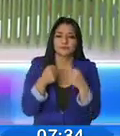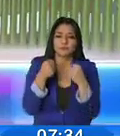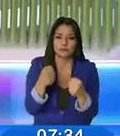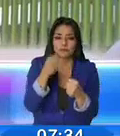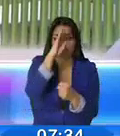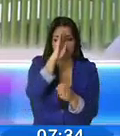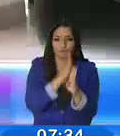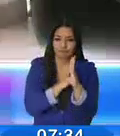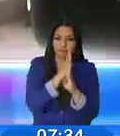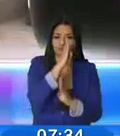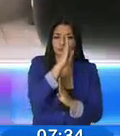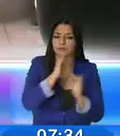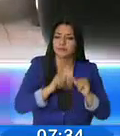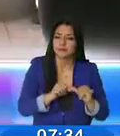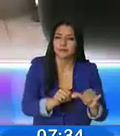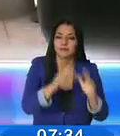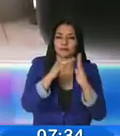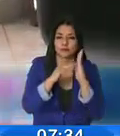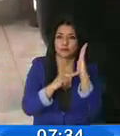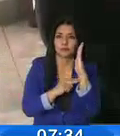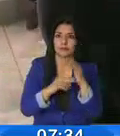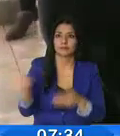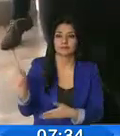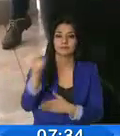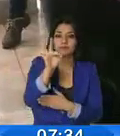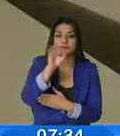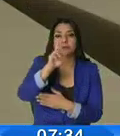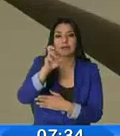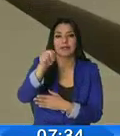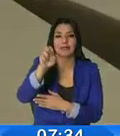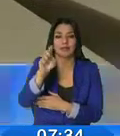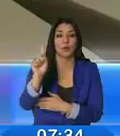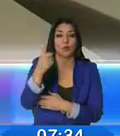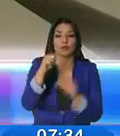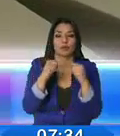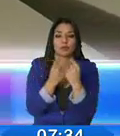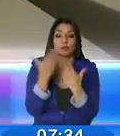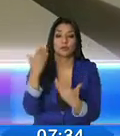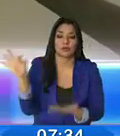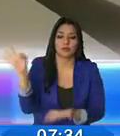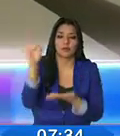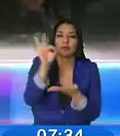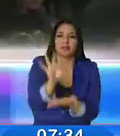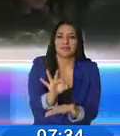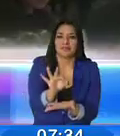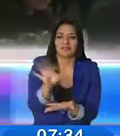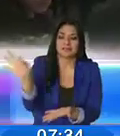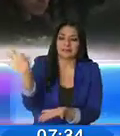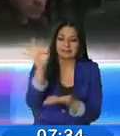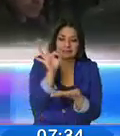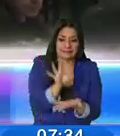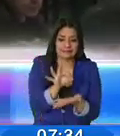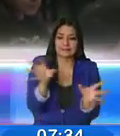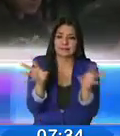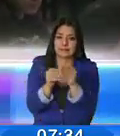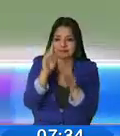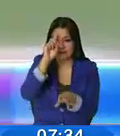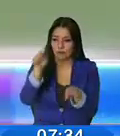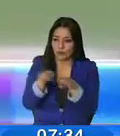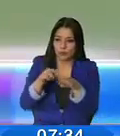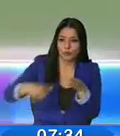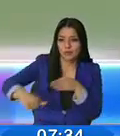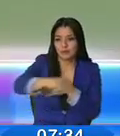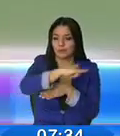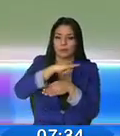a sus principios. La lista de René Espín fue la única que se presentó para la elección, ya que fue elegida en consenso por todos